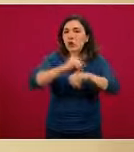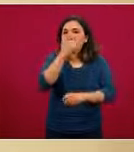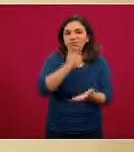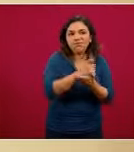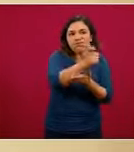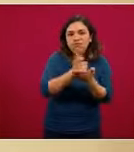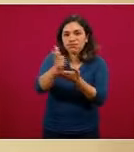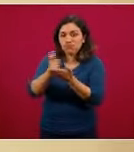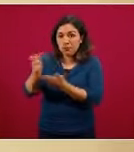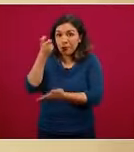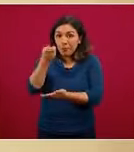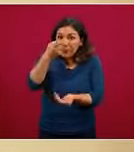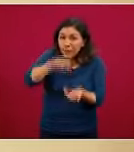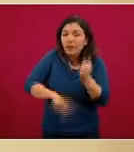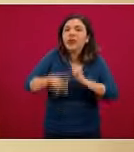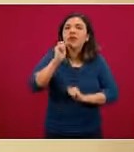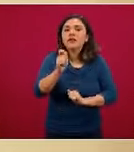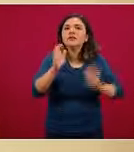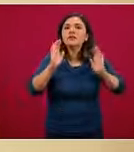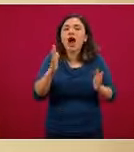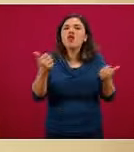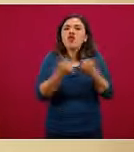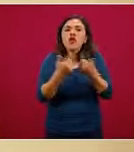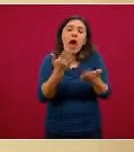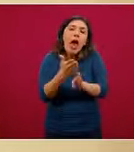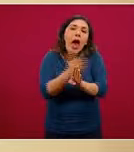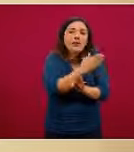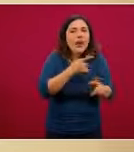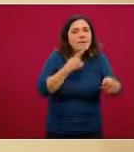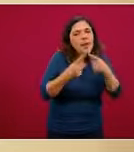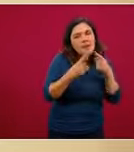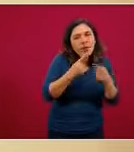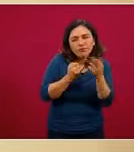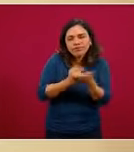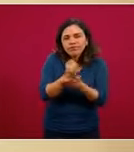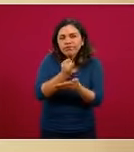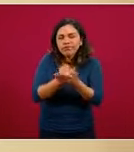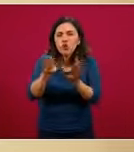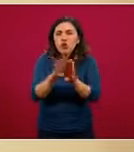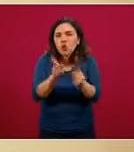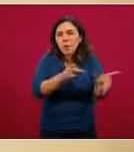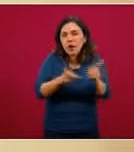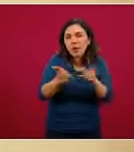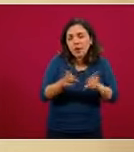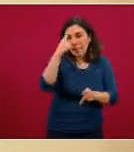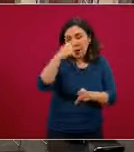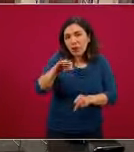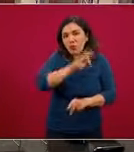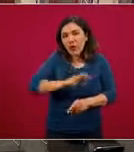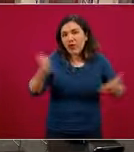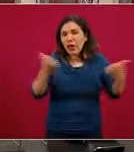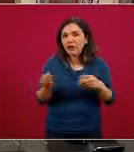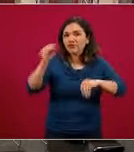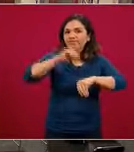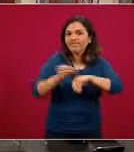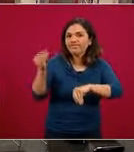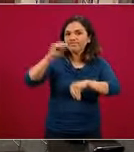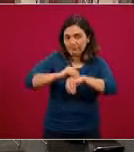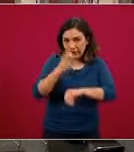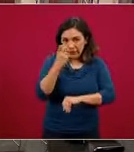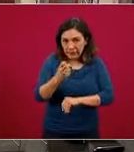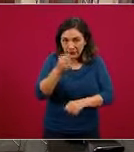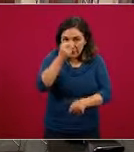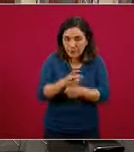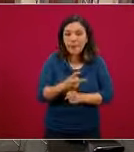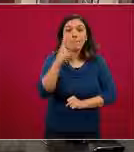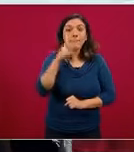recursos y que a su vez fueron definidos precisamente en los protocolos para poder llevar a cabo la intervención.